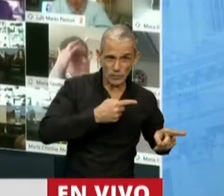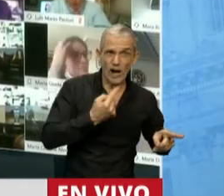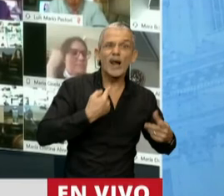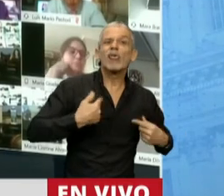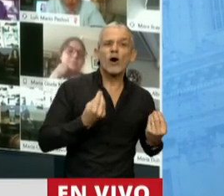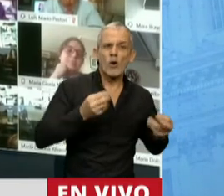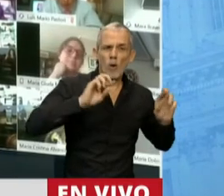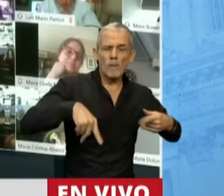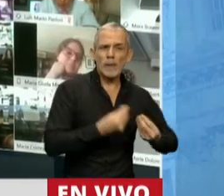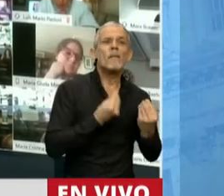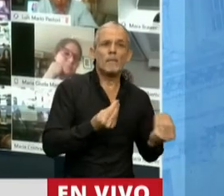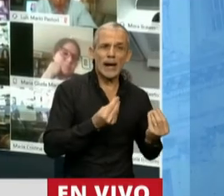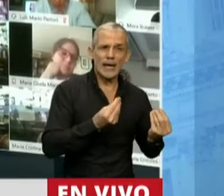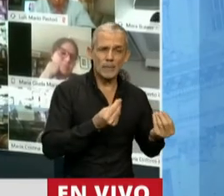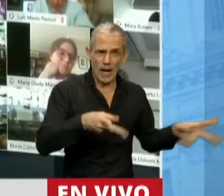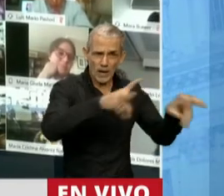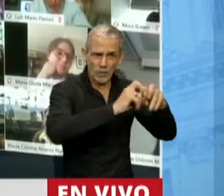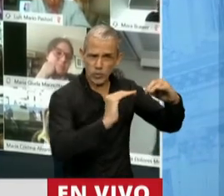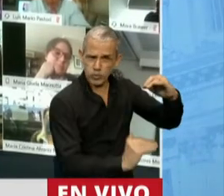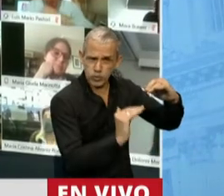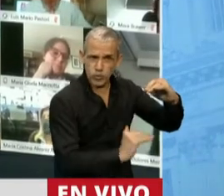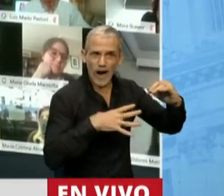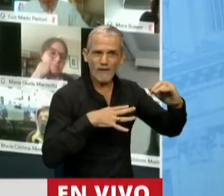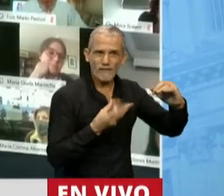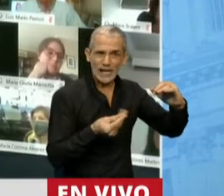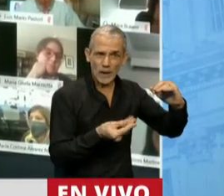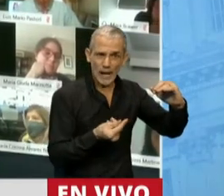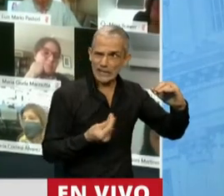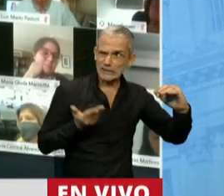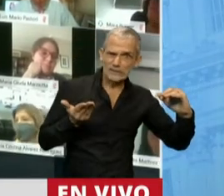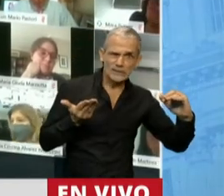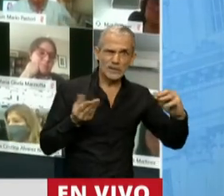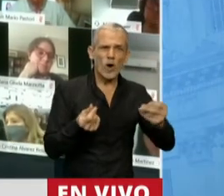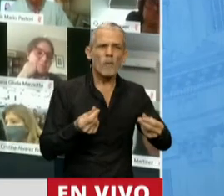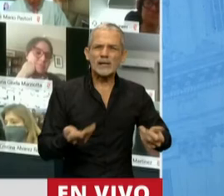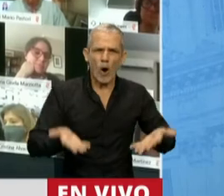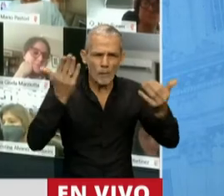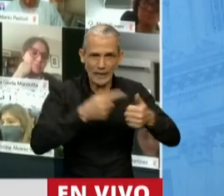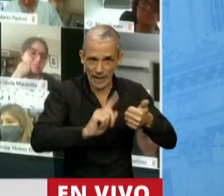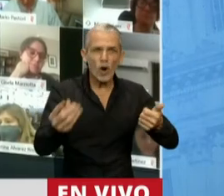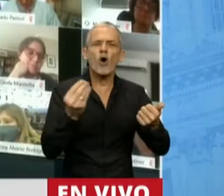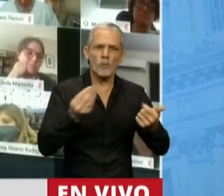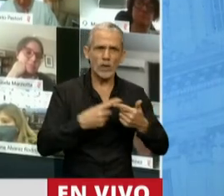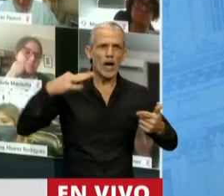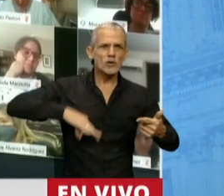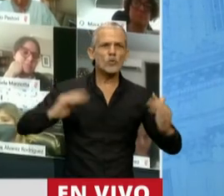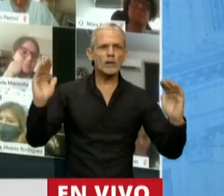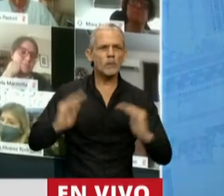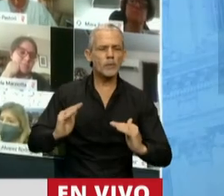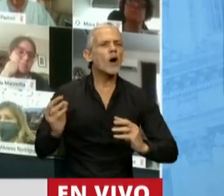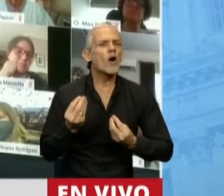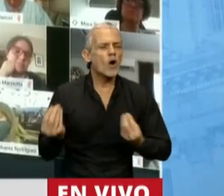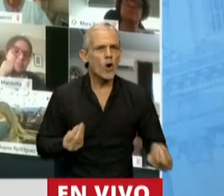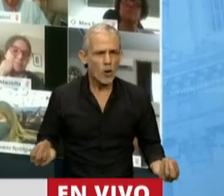ser para que este déficit no impacte sobre el aumento de precios, sobre la caída de salarios reales, etc. Y eso